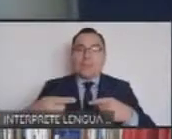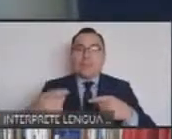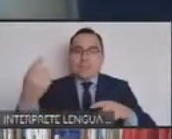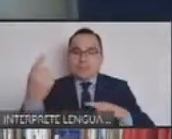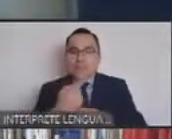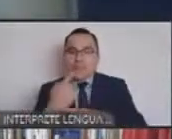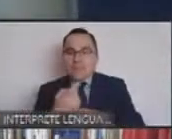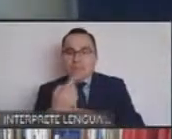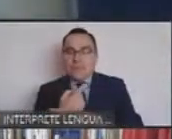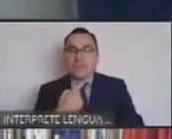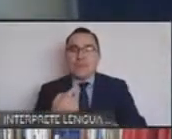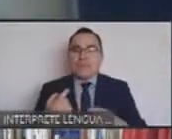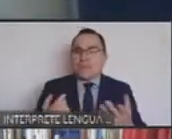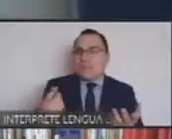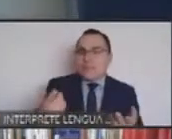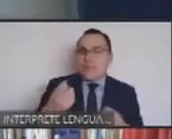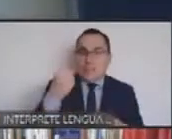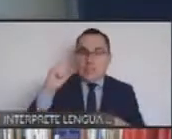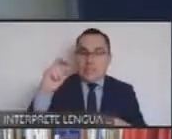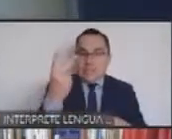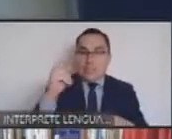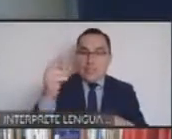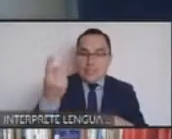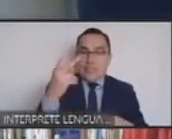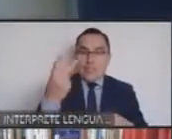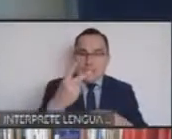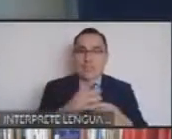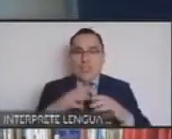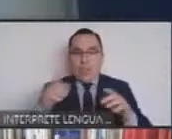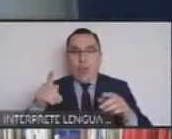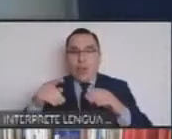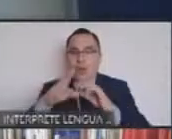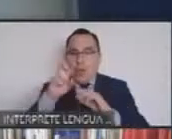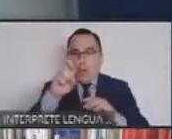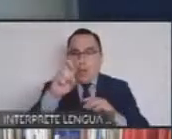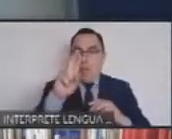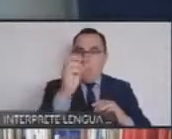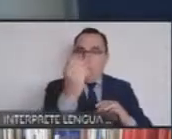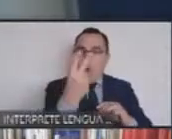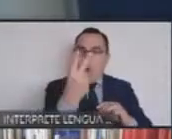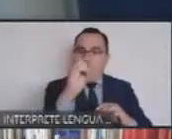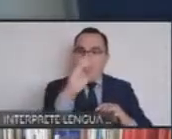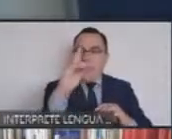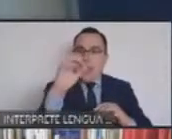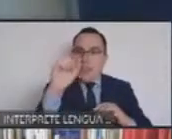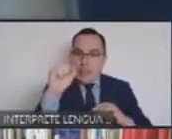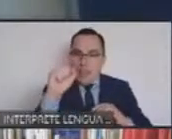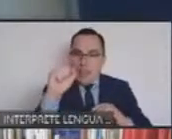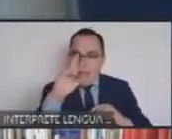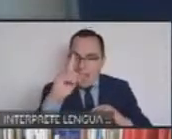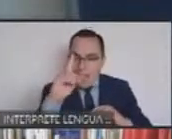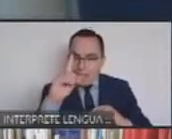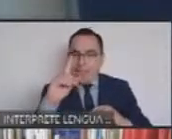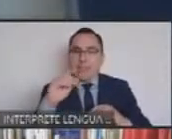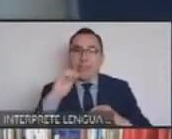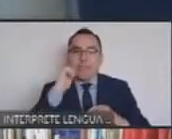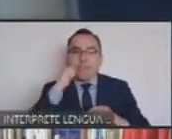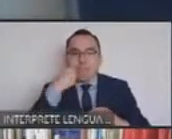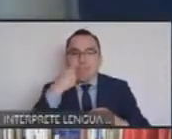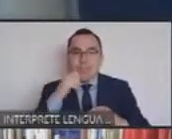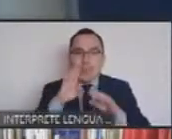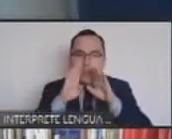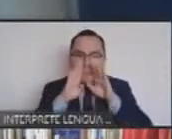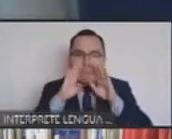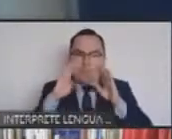el segundo panel sobre propiedad y transparencia en el Poder Judicial. Muchas gracias, don